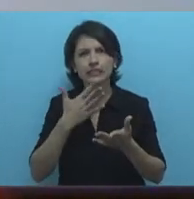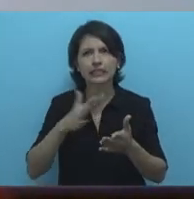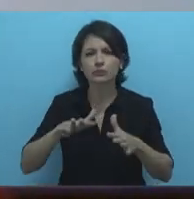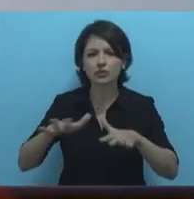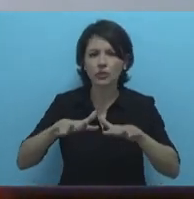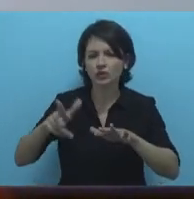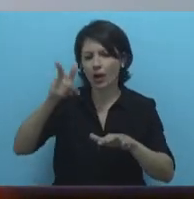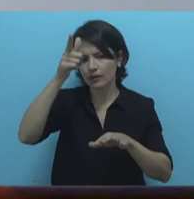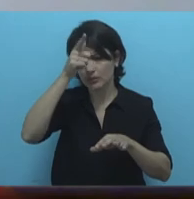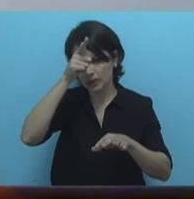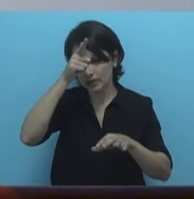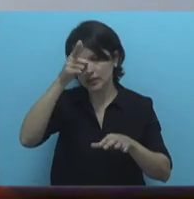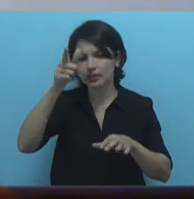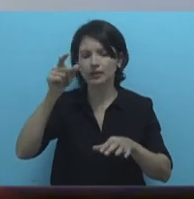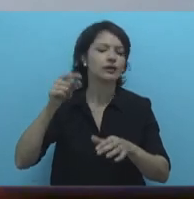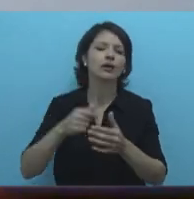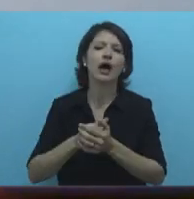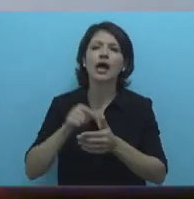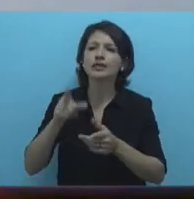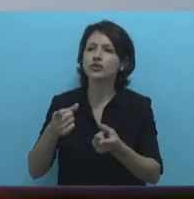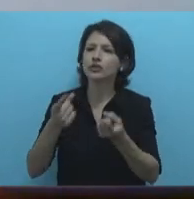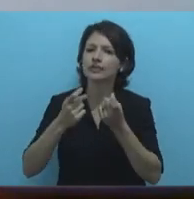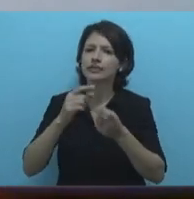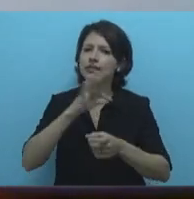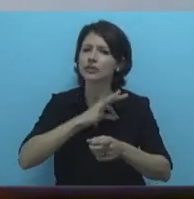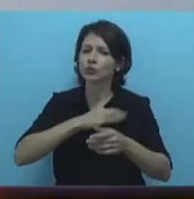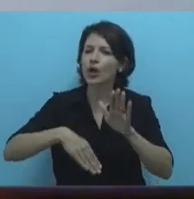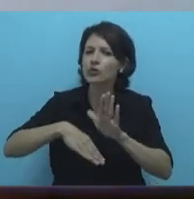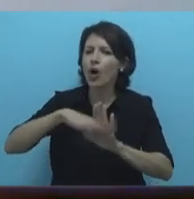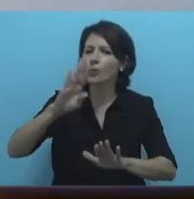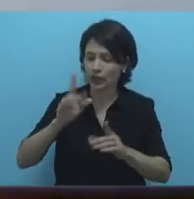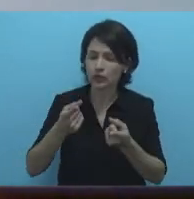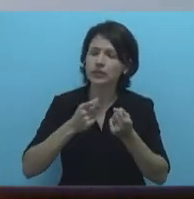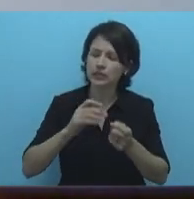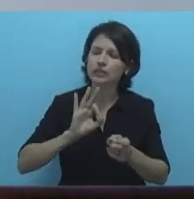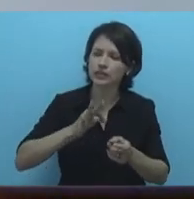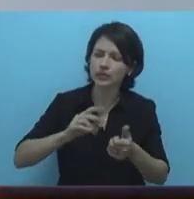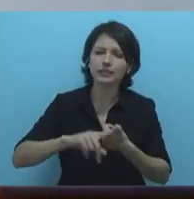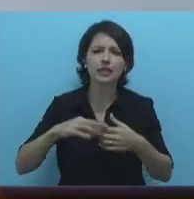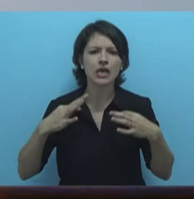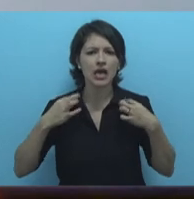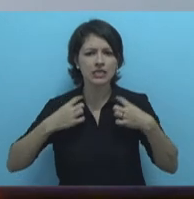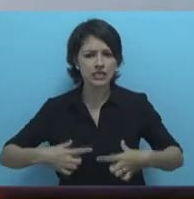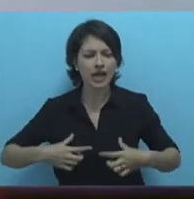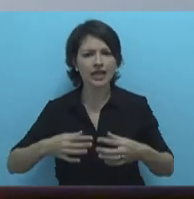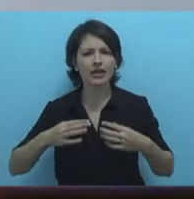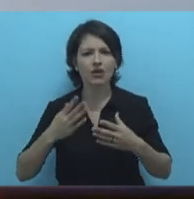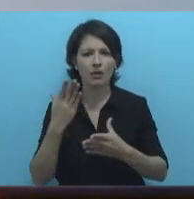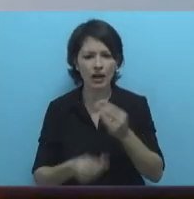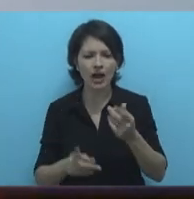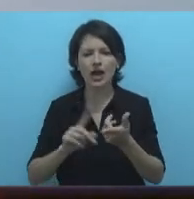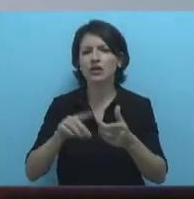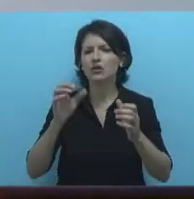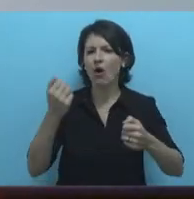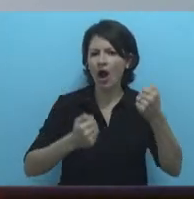entendemos de los aumentos de sueldos que no son dados entendemos de los chalets convencidos entendemos de los móviles